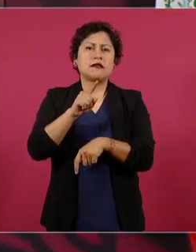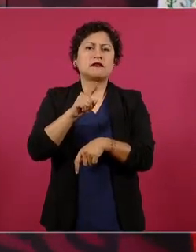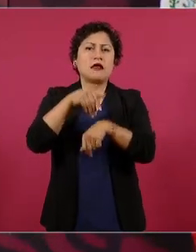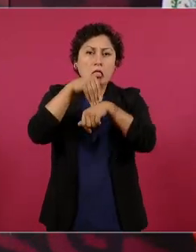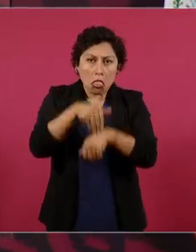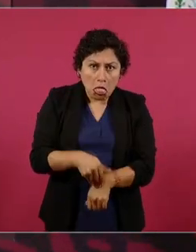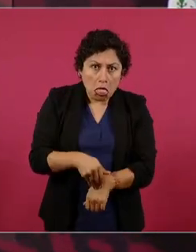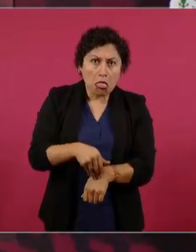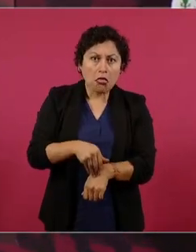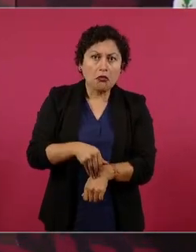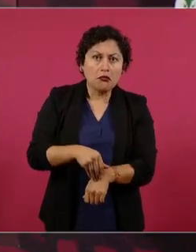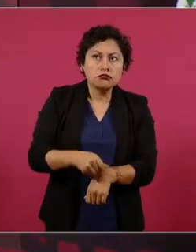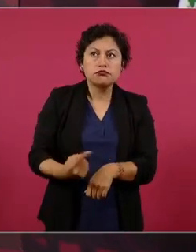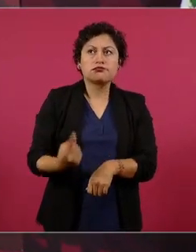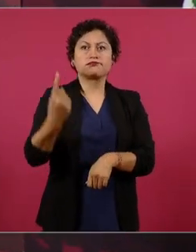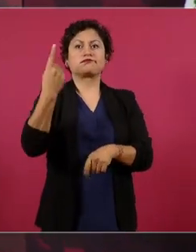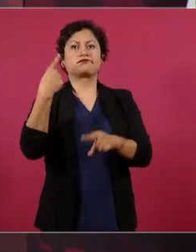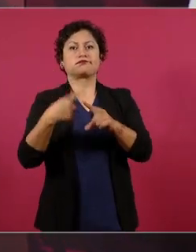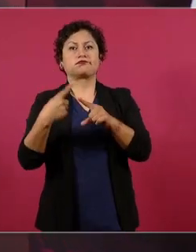por este